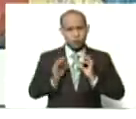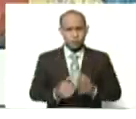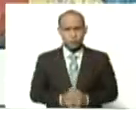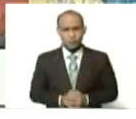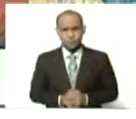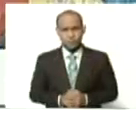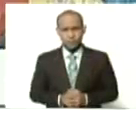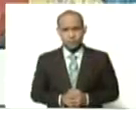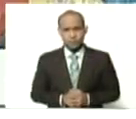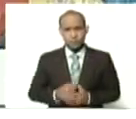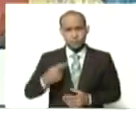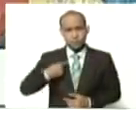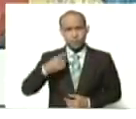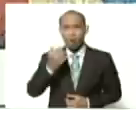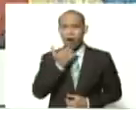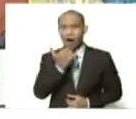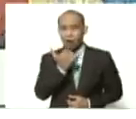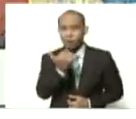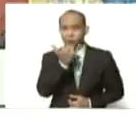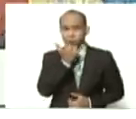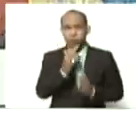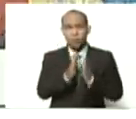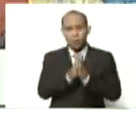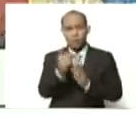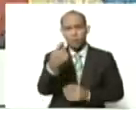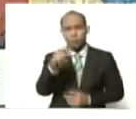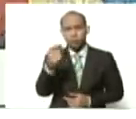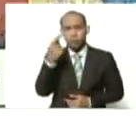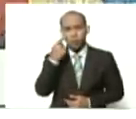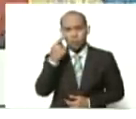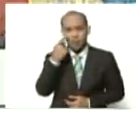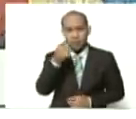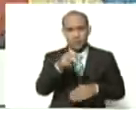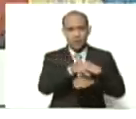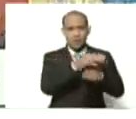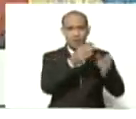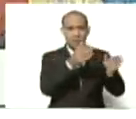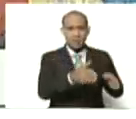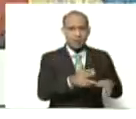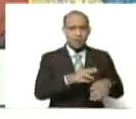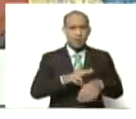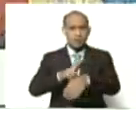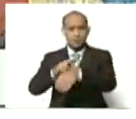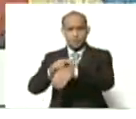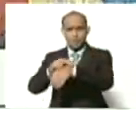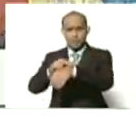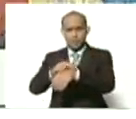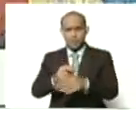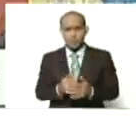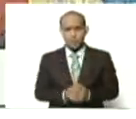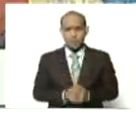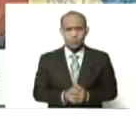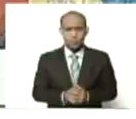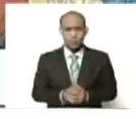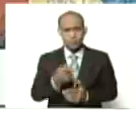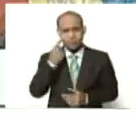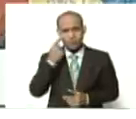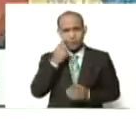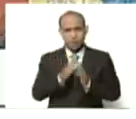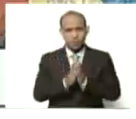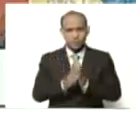Si estoy en algo equivocado, me corrige. Pendiente la ministra Gabriela para darle la palabra,